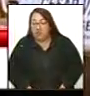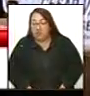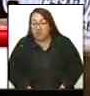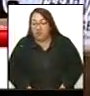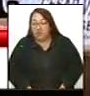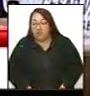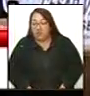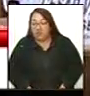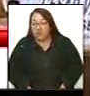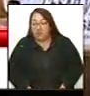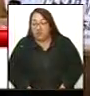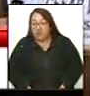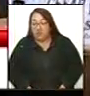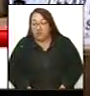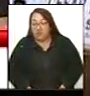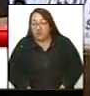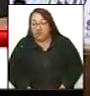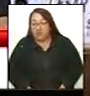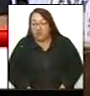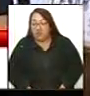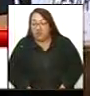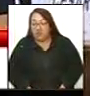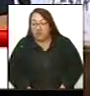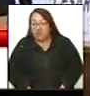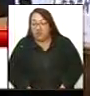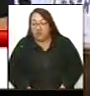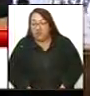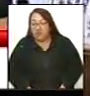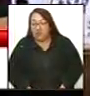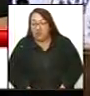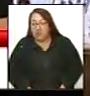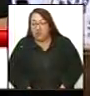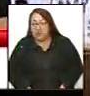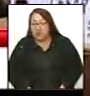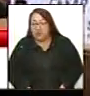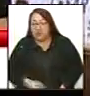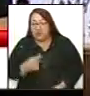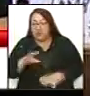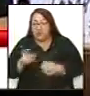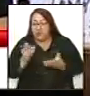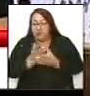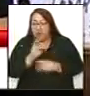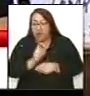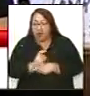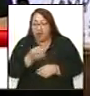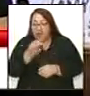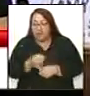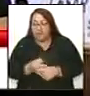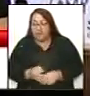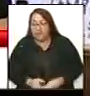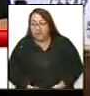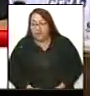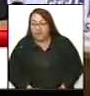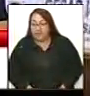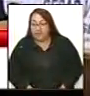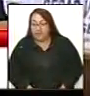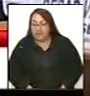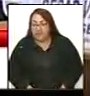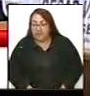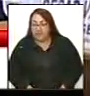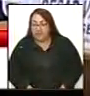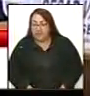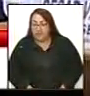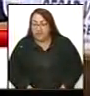que permitan realmente una educación de calidad. Por lo tanto, y ante los indicios advertidos, y es